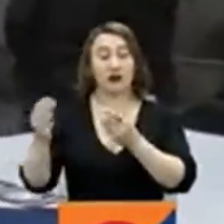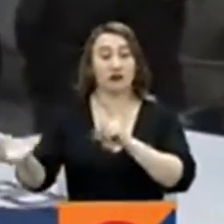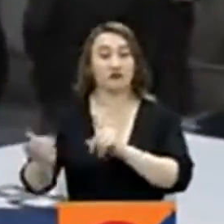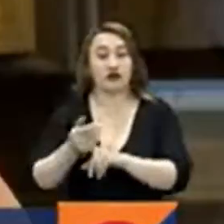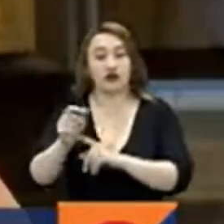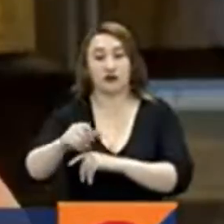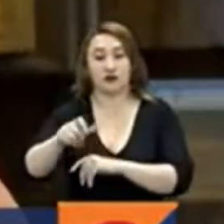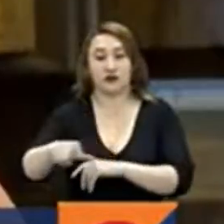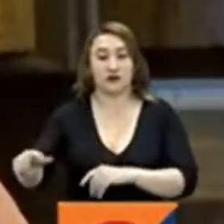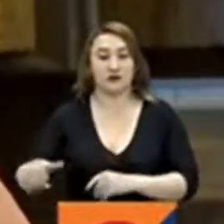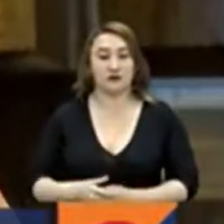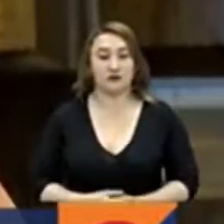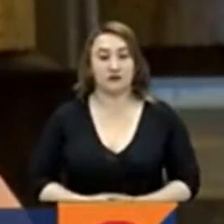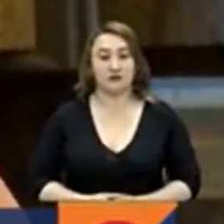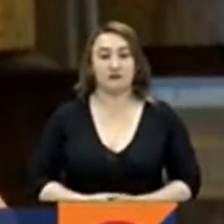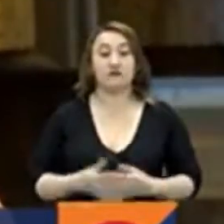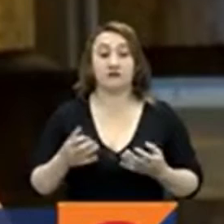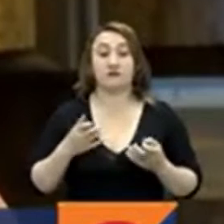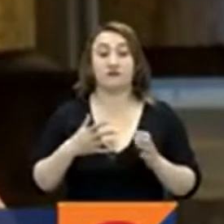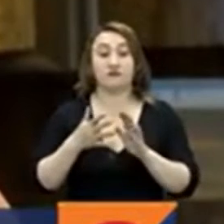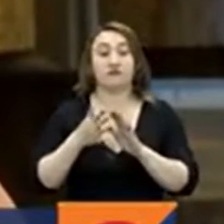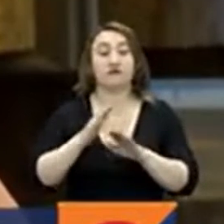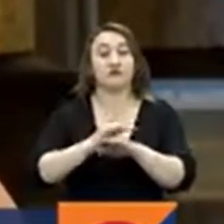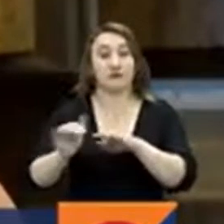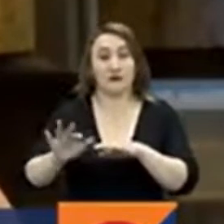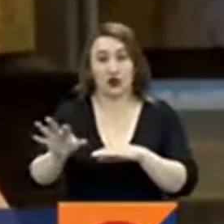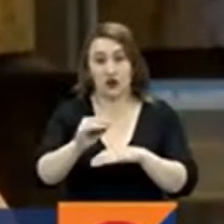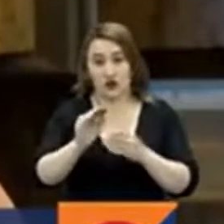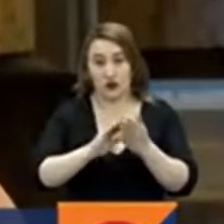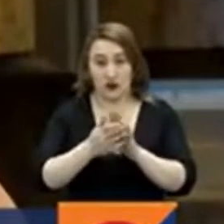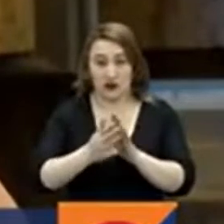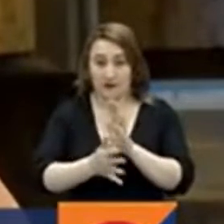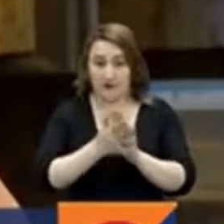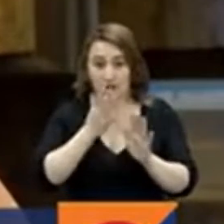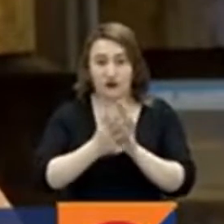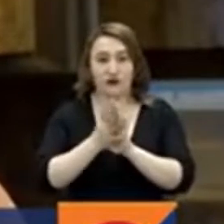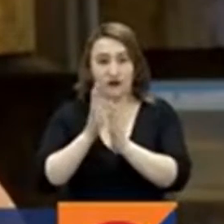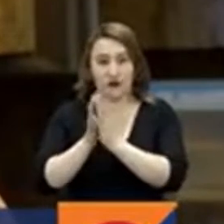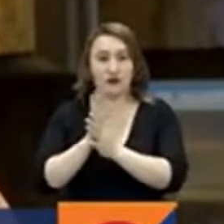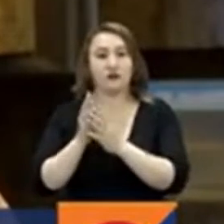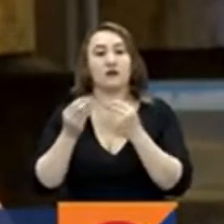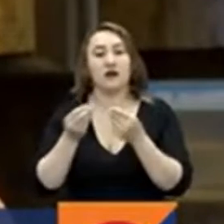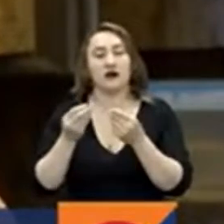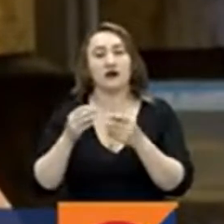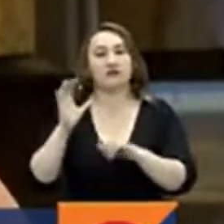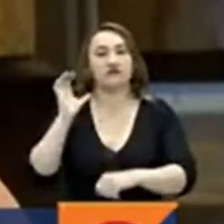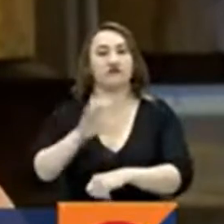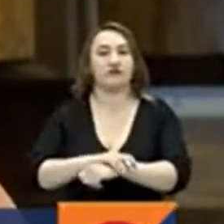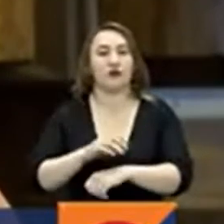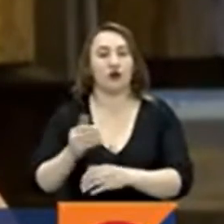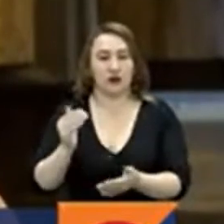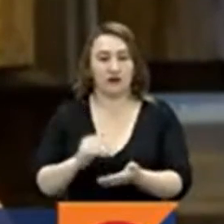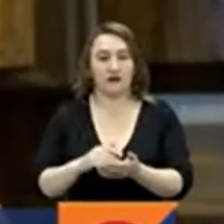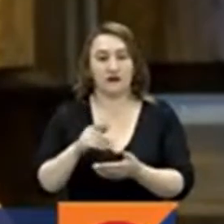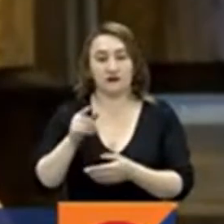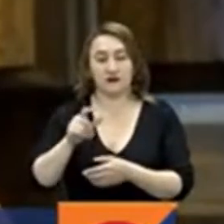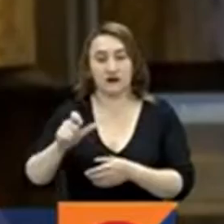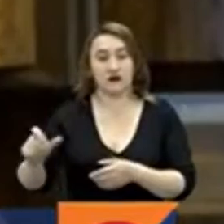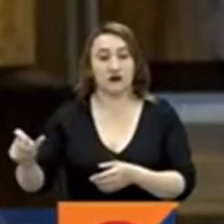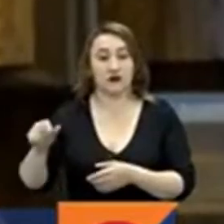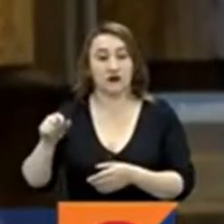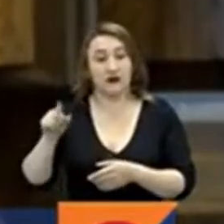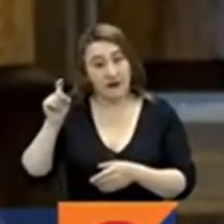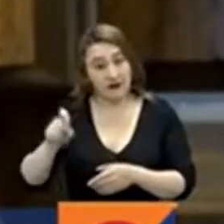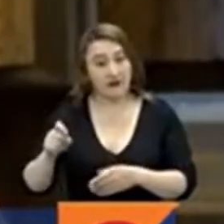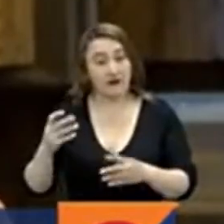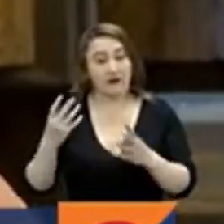demás prófugos. Queremos invitar a toda la comunidad que nos brinde información para permitir la recaptura de esas personas que deben